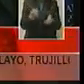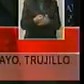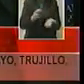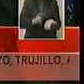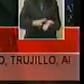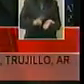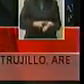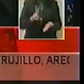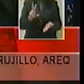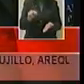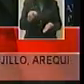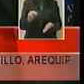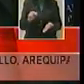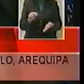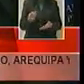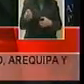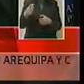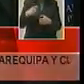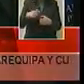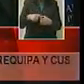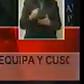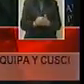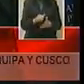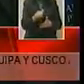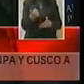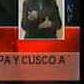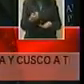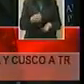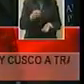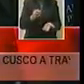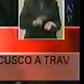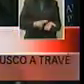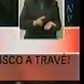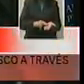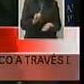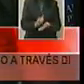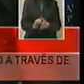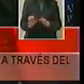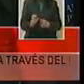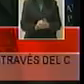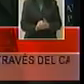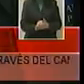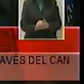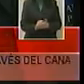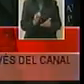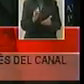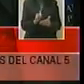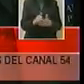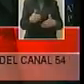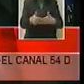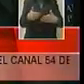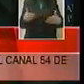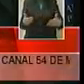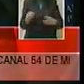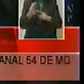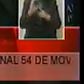tributario, que no se iba a incluir otros impuestos. Y eso es lo primero que se ha hecho. Así que ante